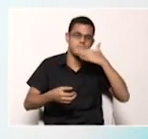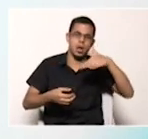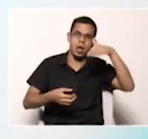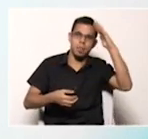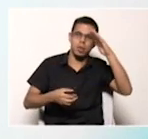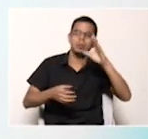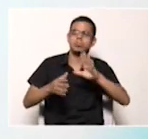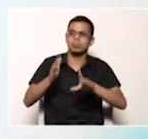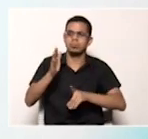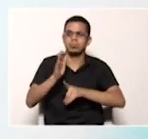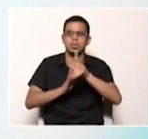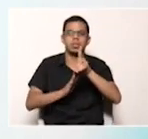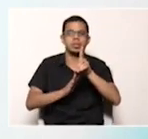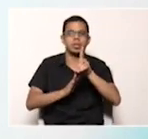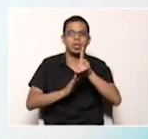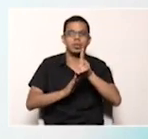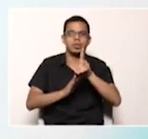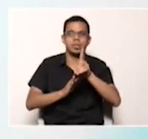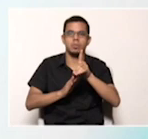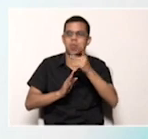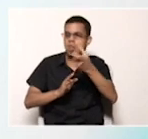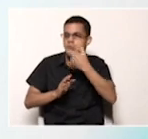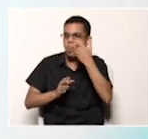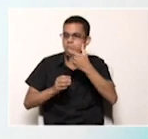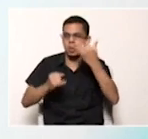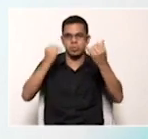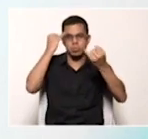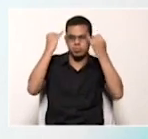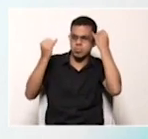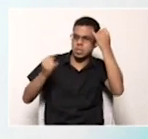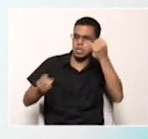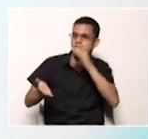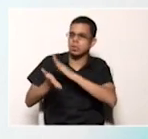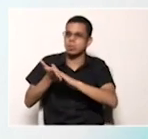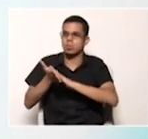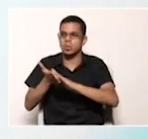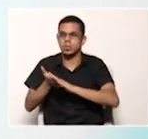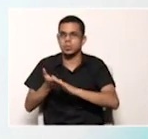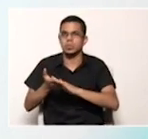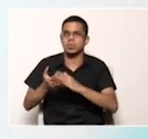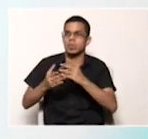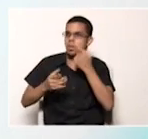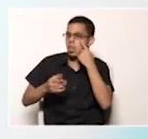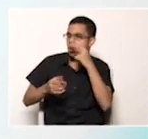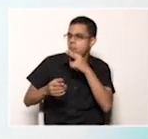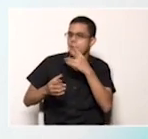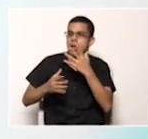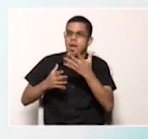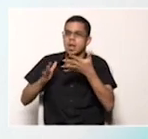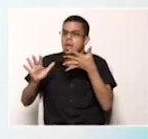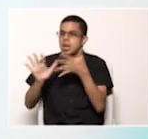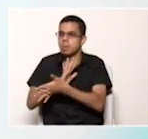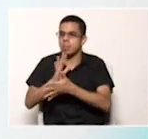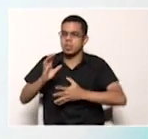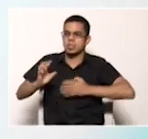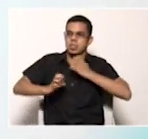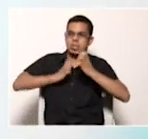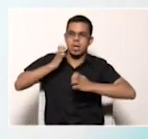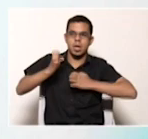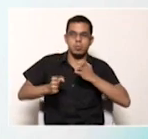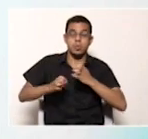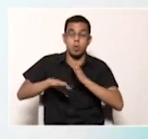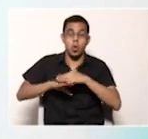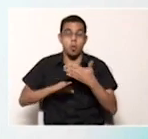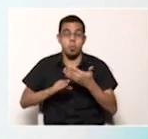que es la intención de este pequeño micro. Reconocer las emociones, reconocer que si un